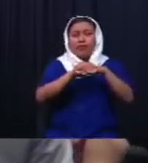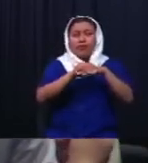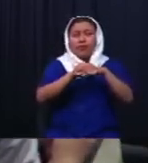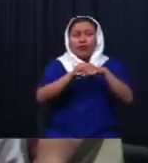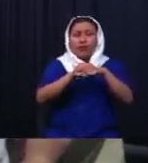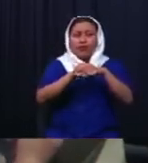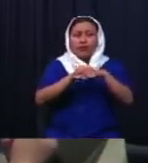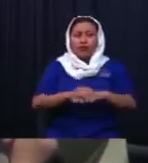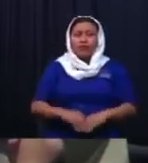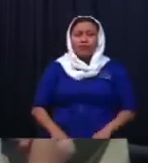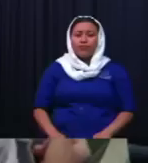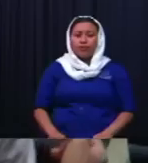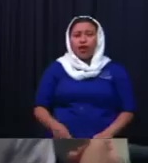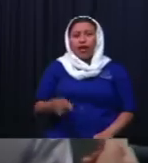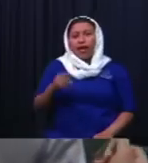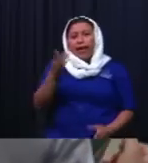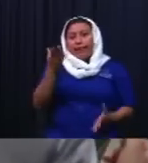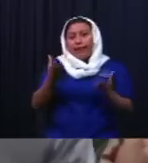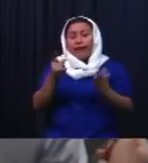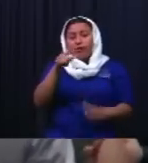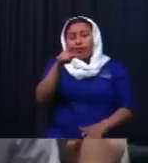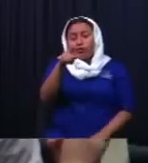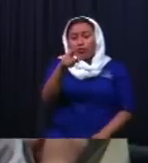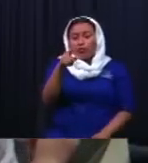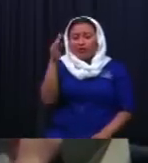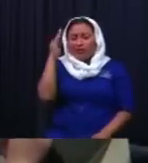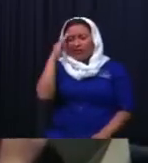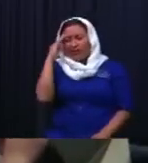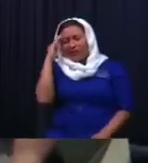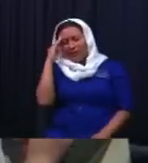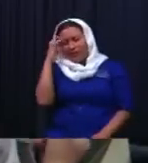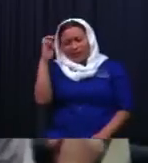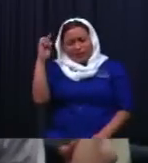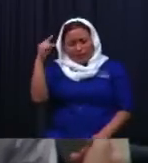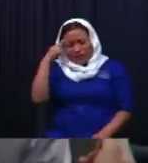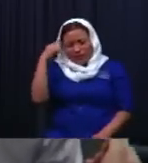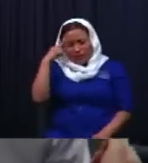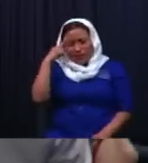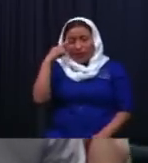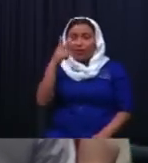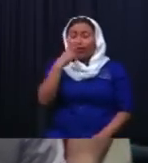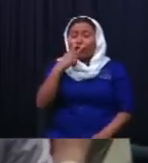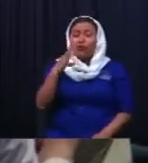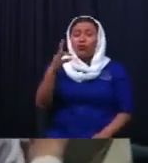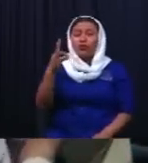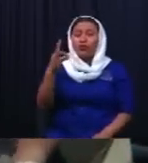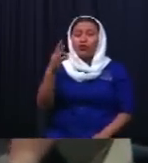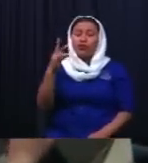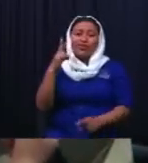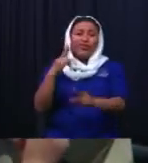Pensaste que tus hijos no regresarían, van a regresar. Dios los traerá de vuelta, hermano.